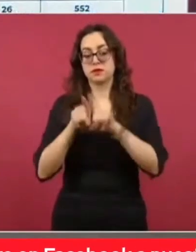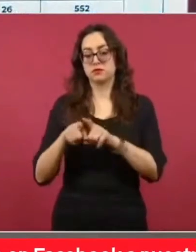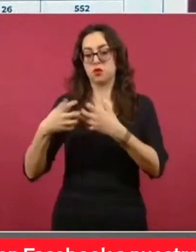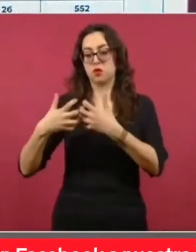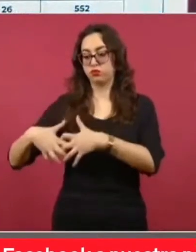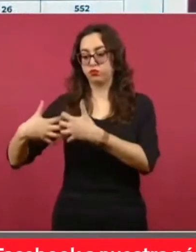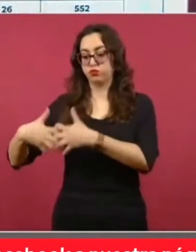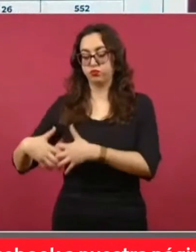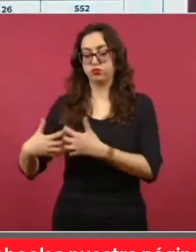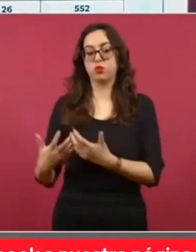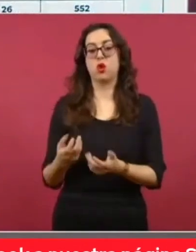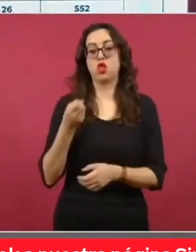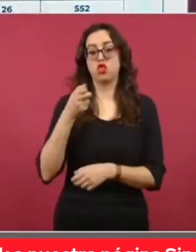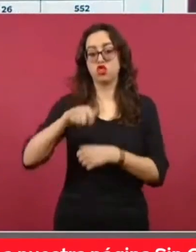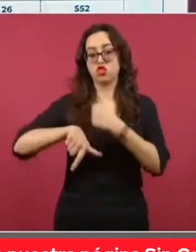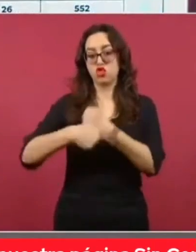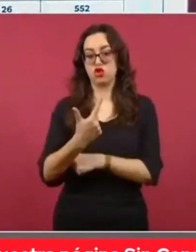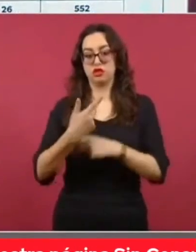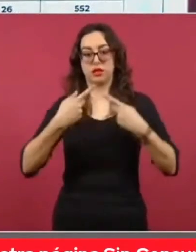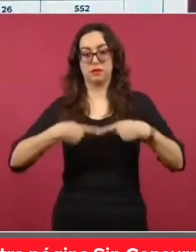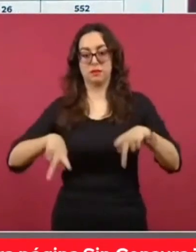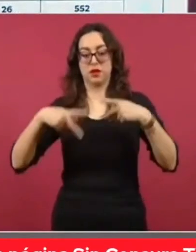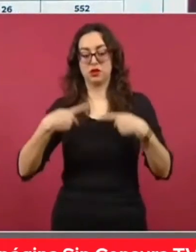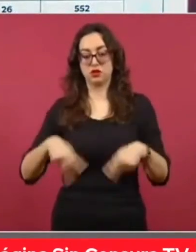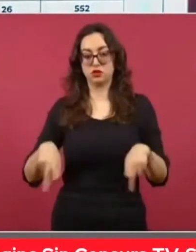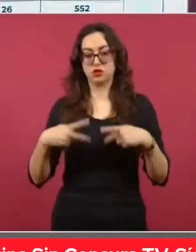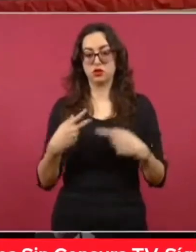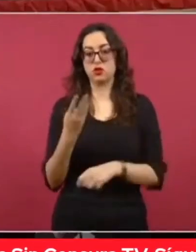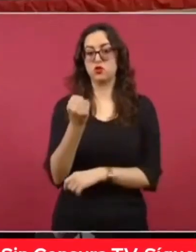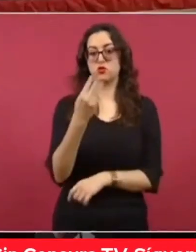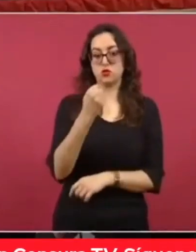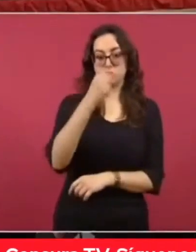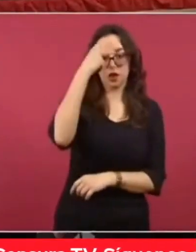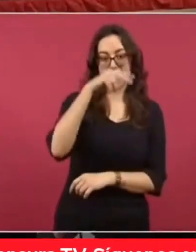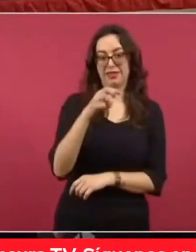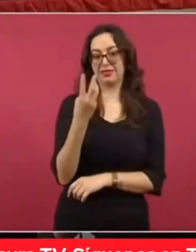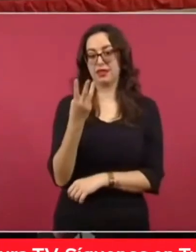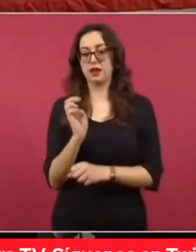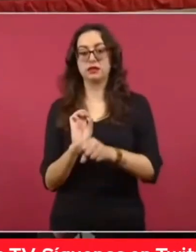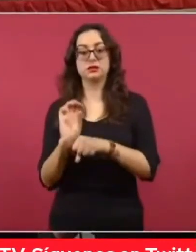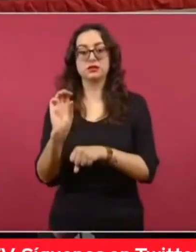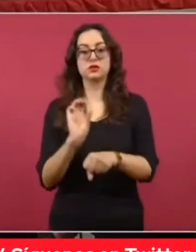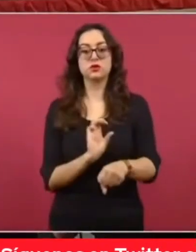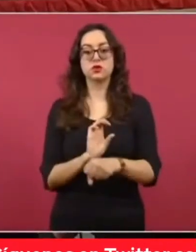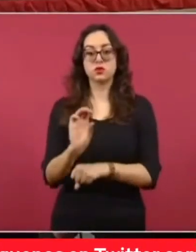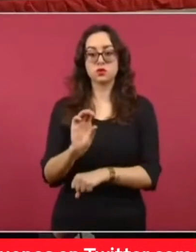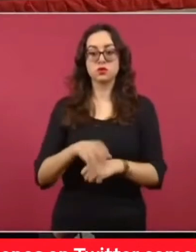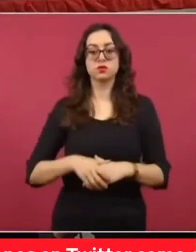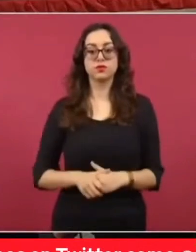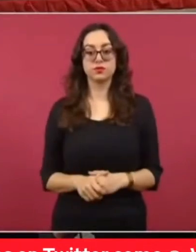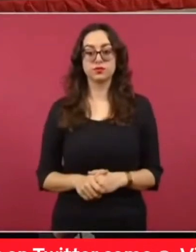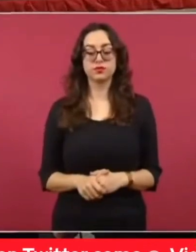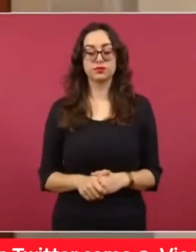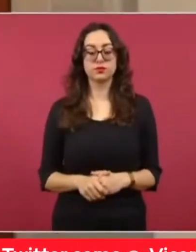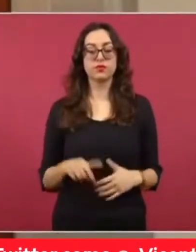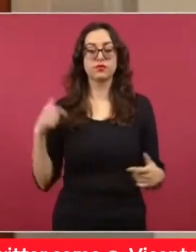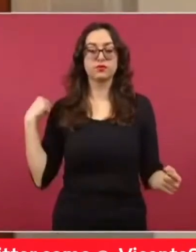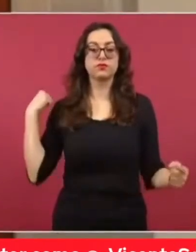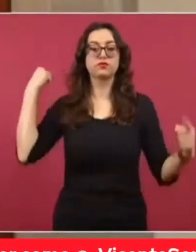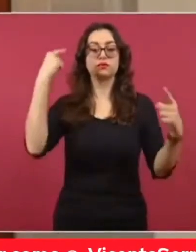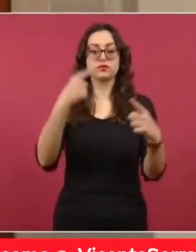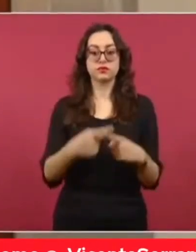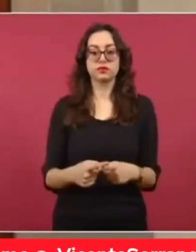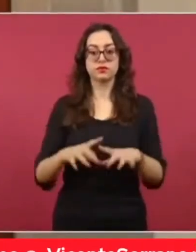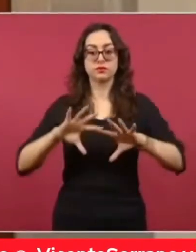deteniéndose a doce personas nueve mexicanas tres colombianas a la al a la fecha